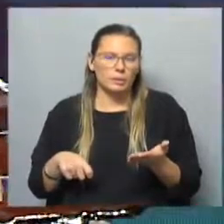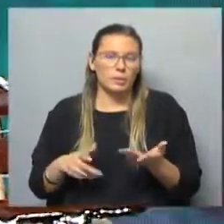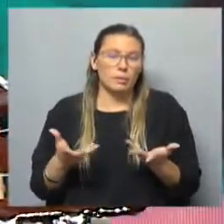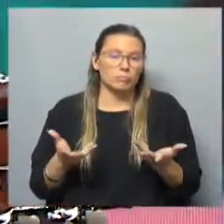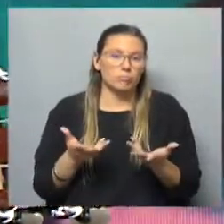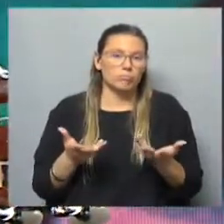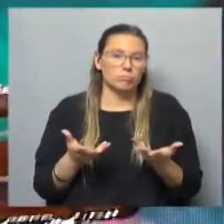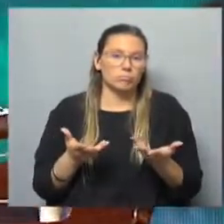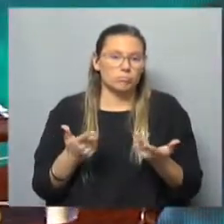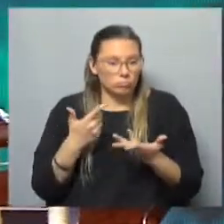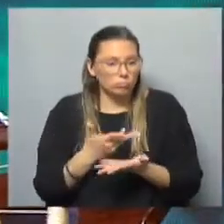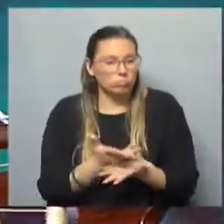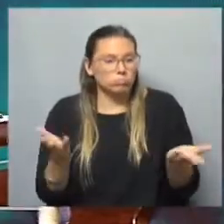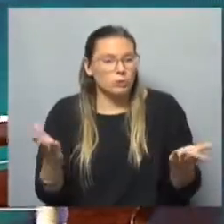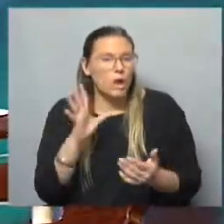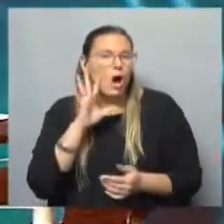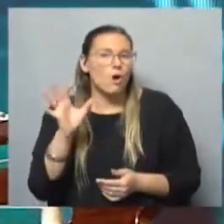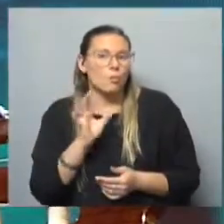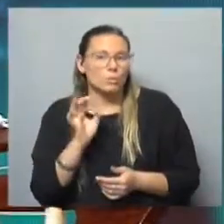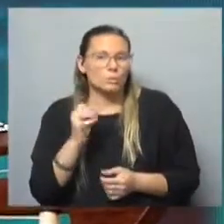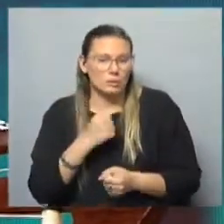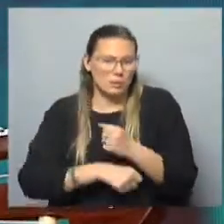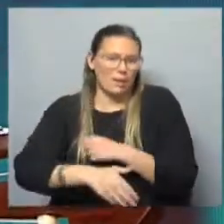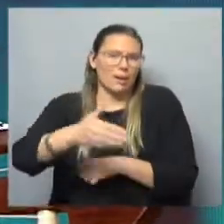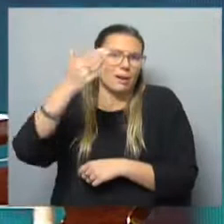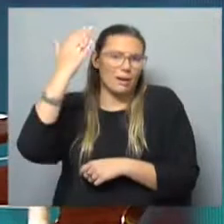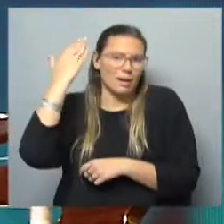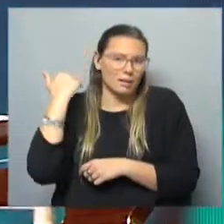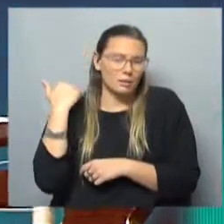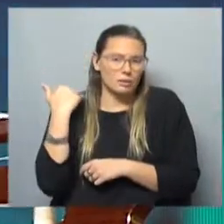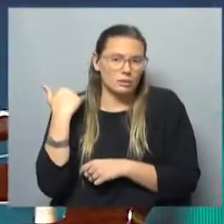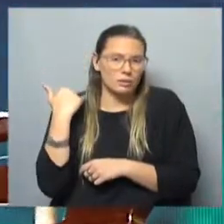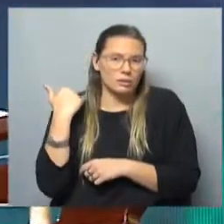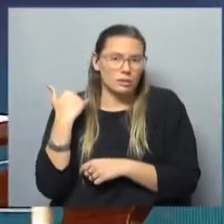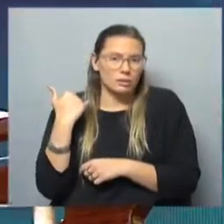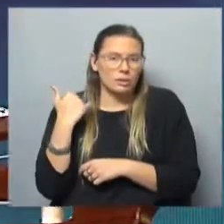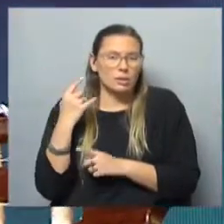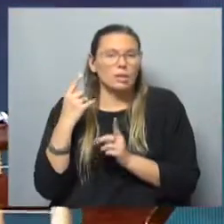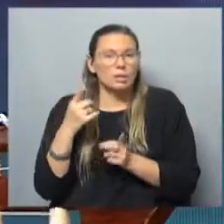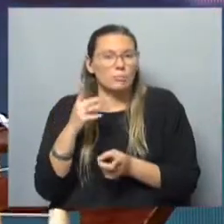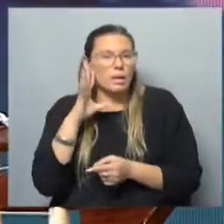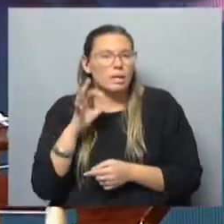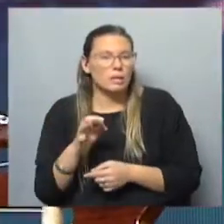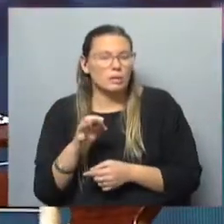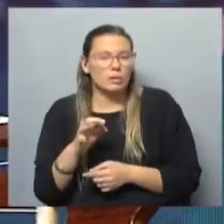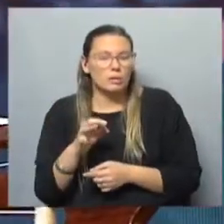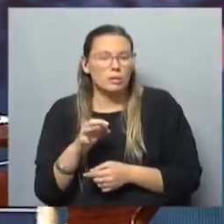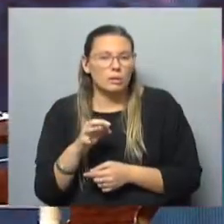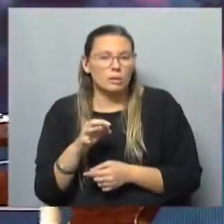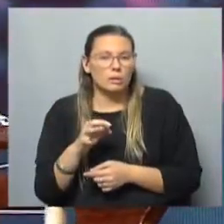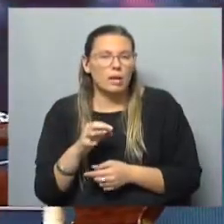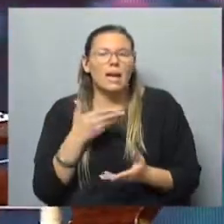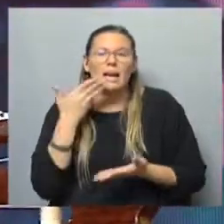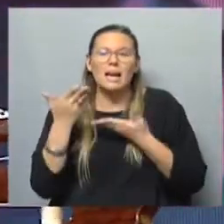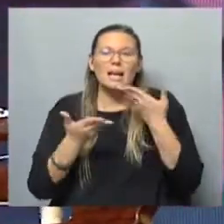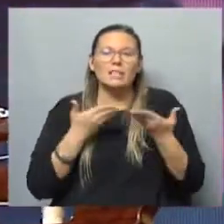que abrieron un camino y que están hace mucho tiempo. Y que una cosa que me parece es que las